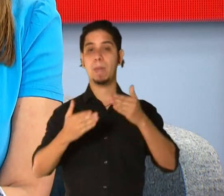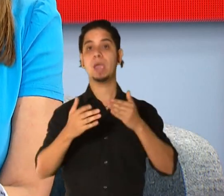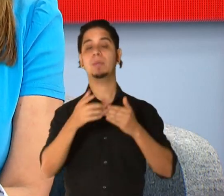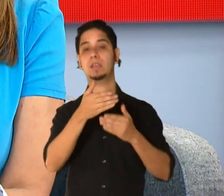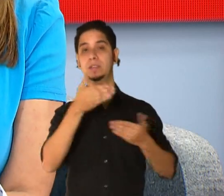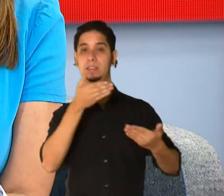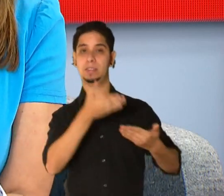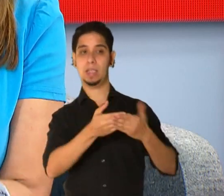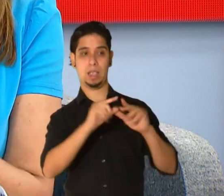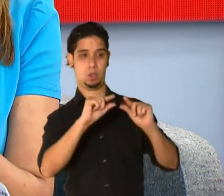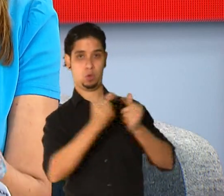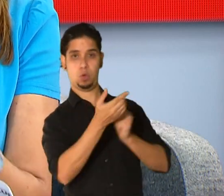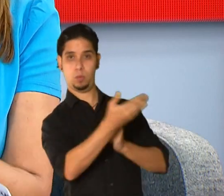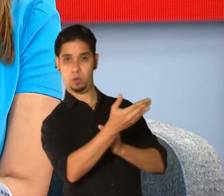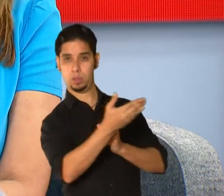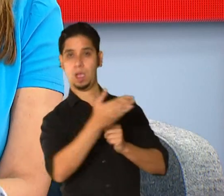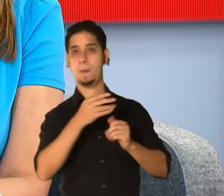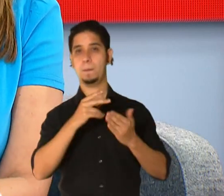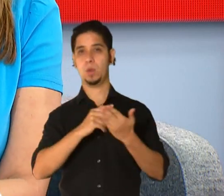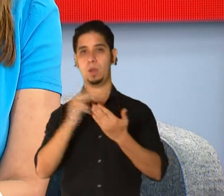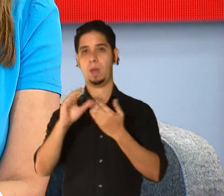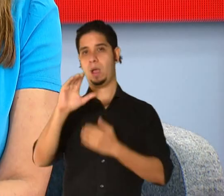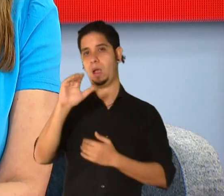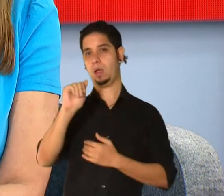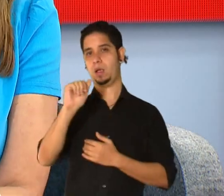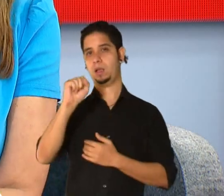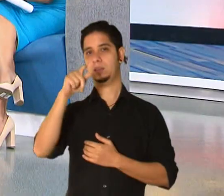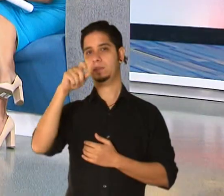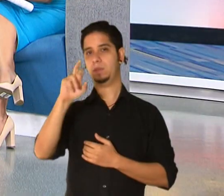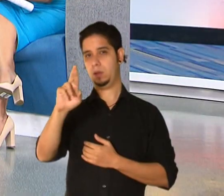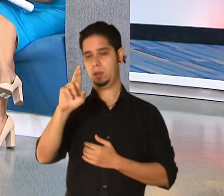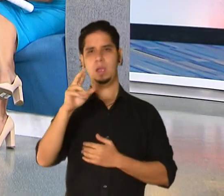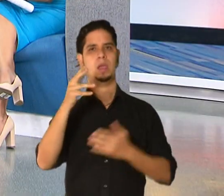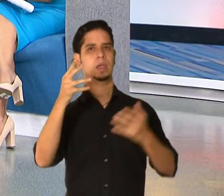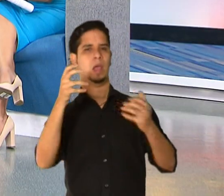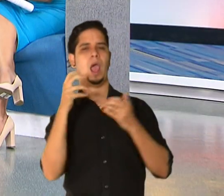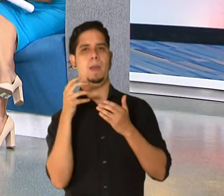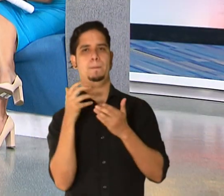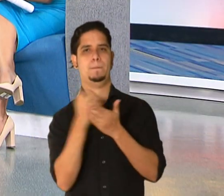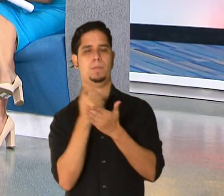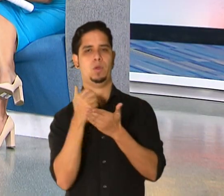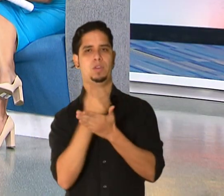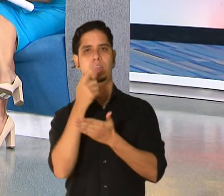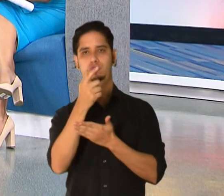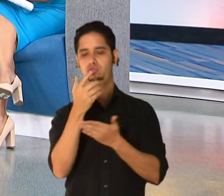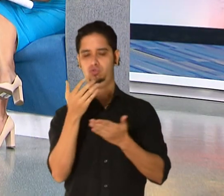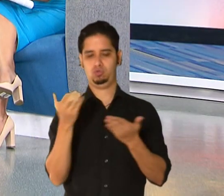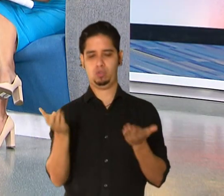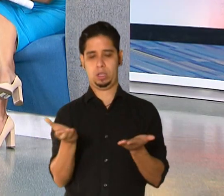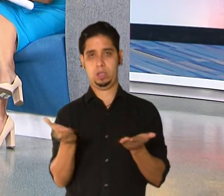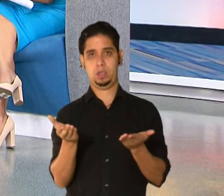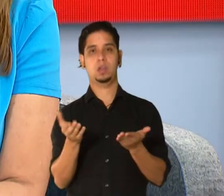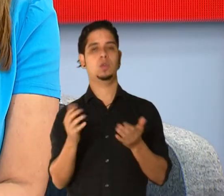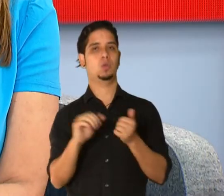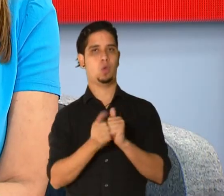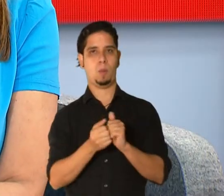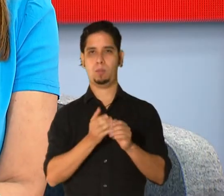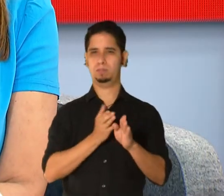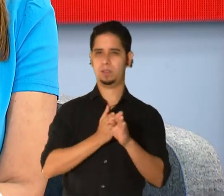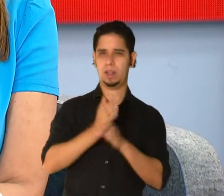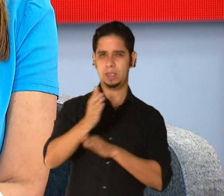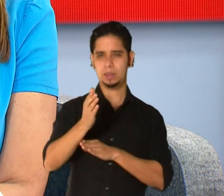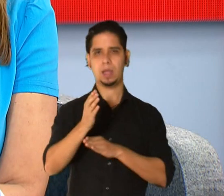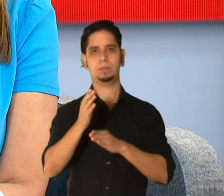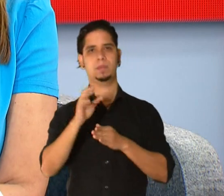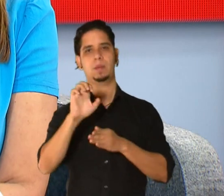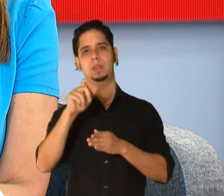del personal del programa Casper. Muchas gracias. Quería aprovechar su presencia como epidemiólogo especialista y además como miembro